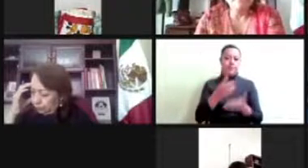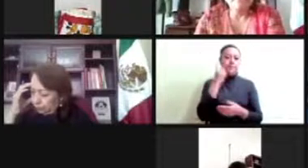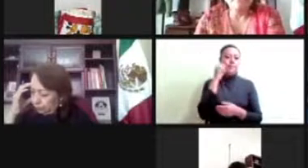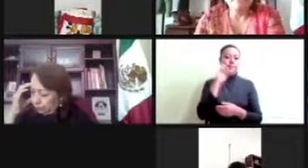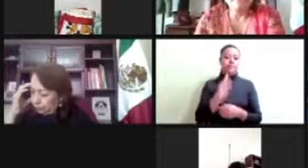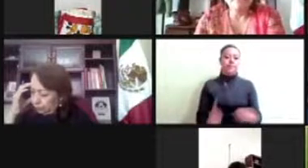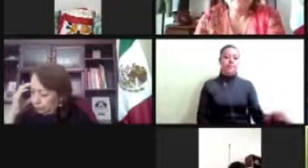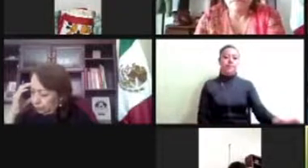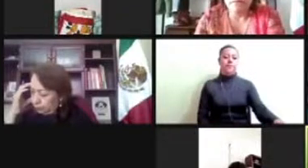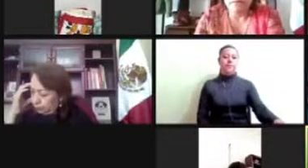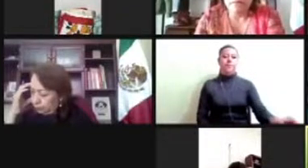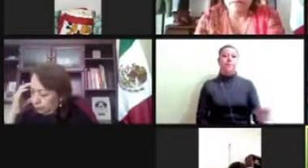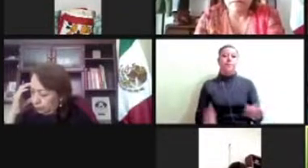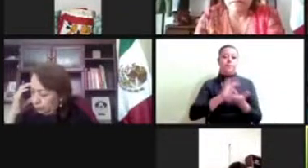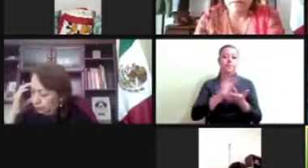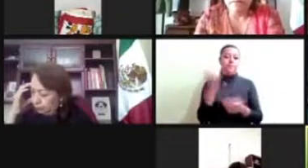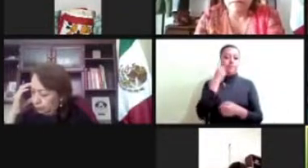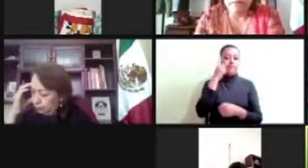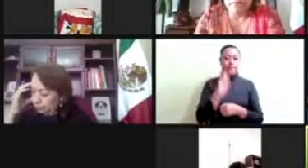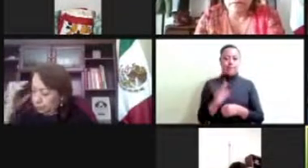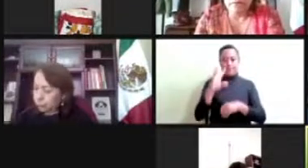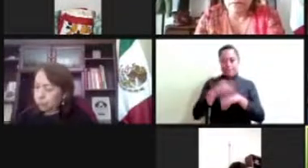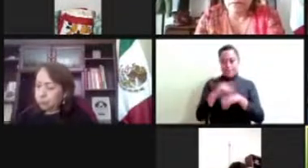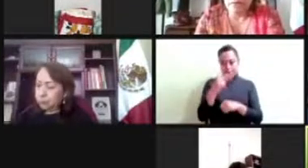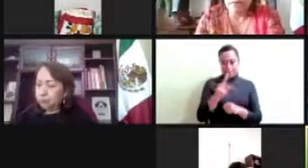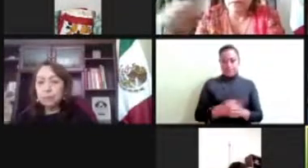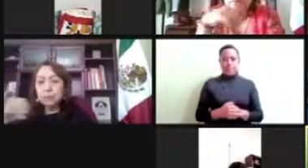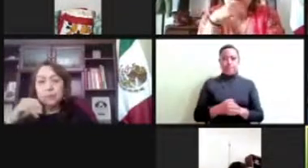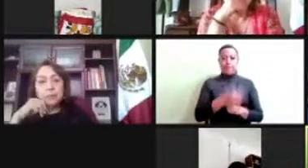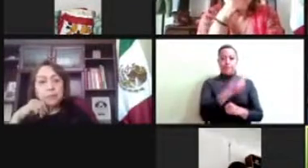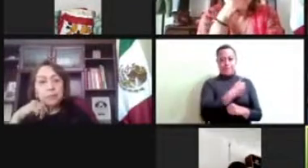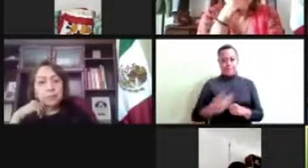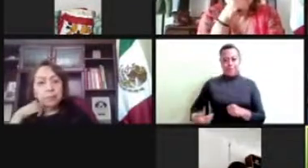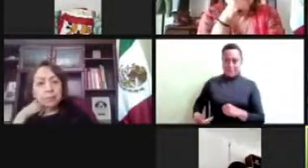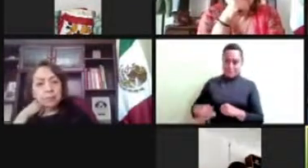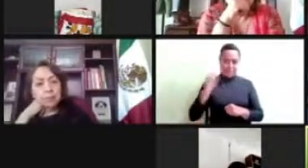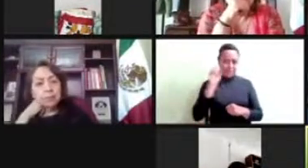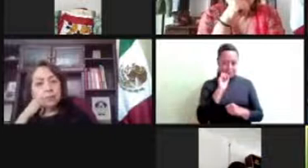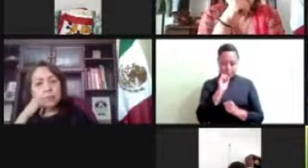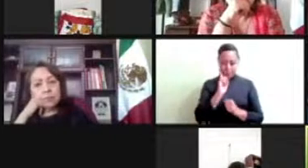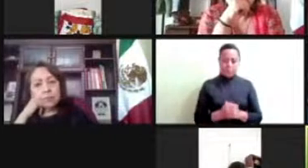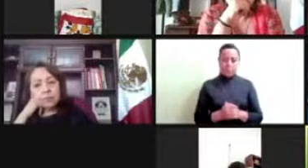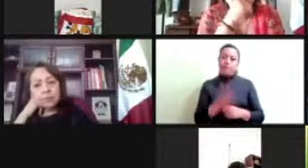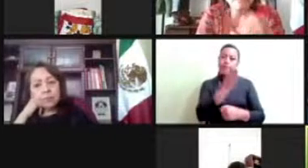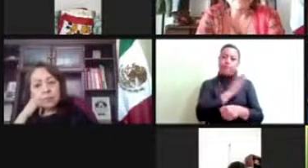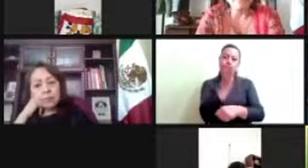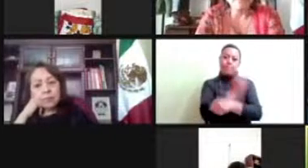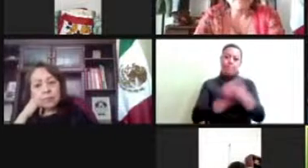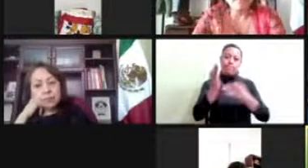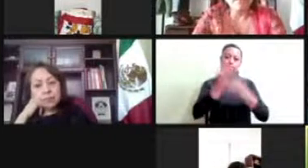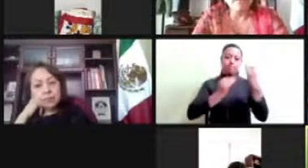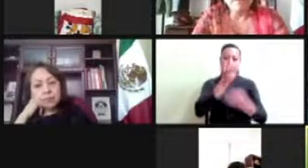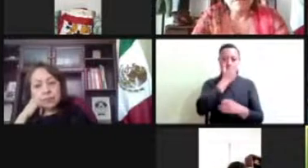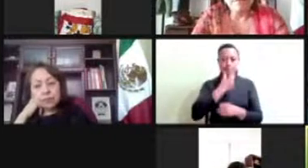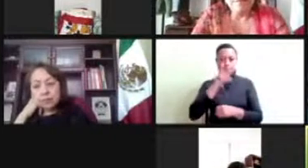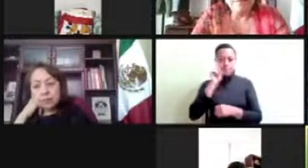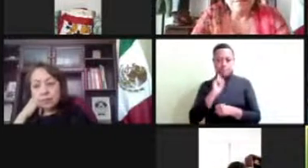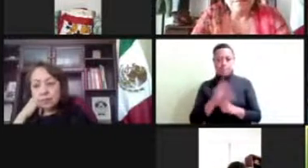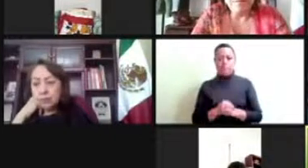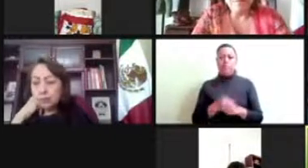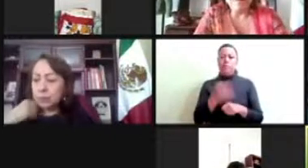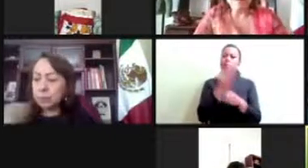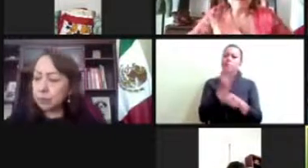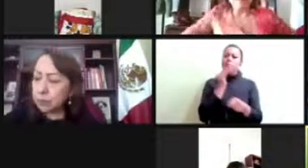Gracias, diputada Consuenia, diputada presidenta. Buenas tardes a todas y todos. La resiliencia es